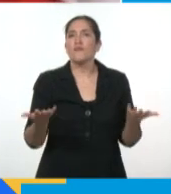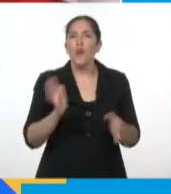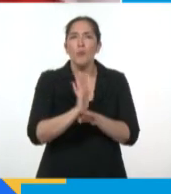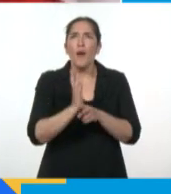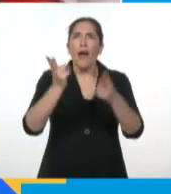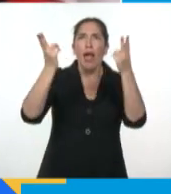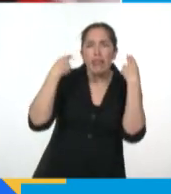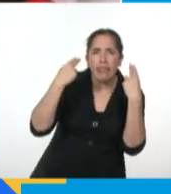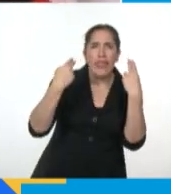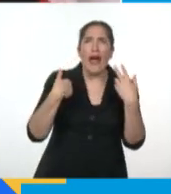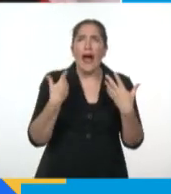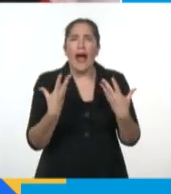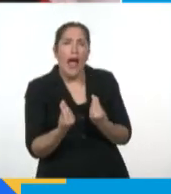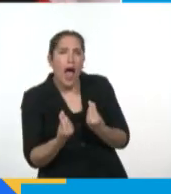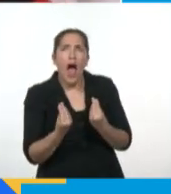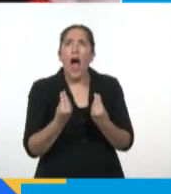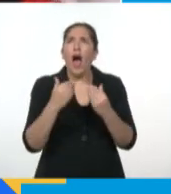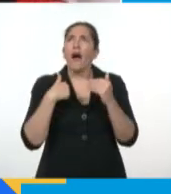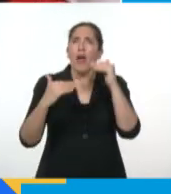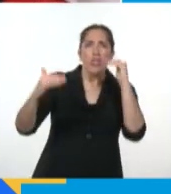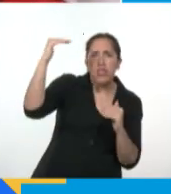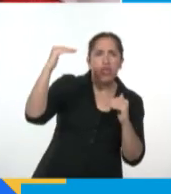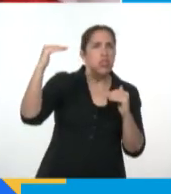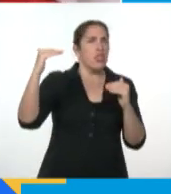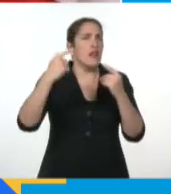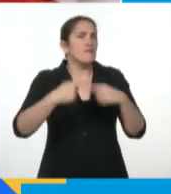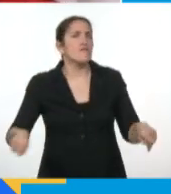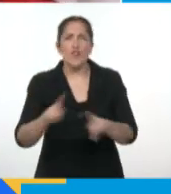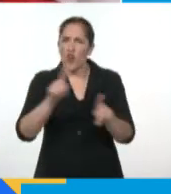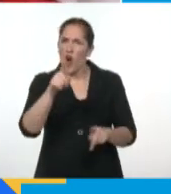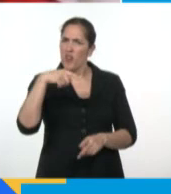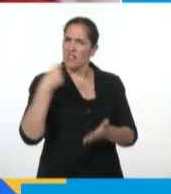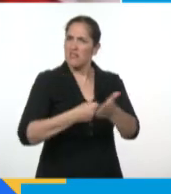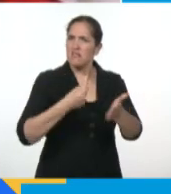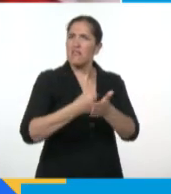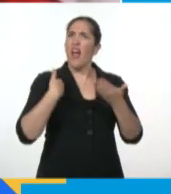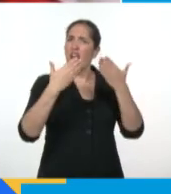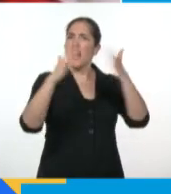someter. No se subordinen. Insistan en la